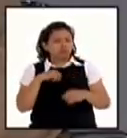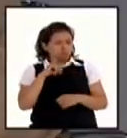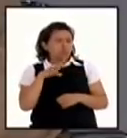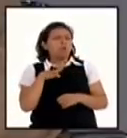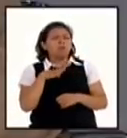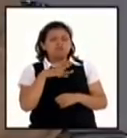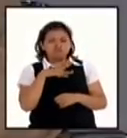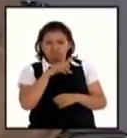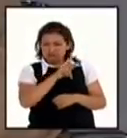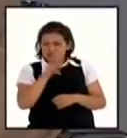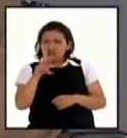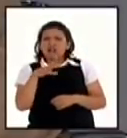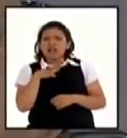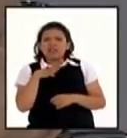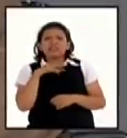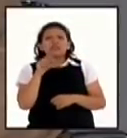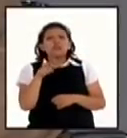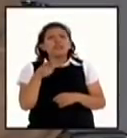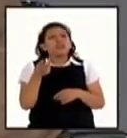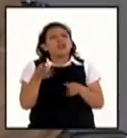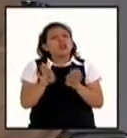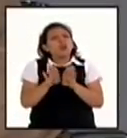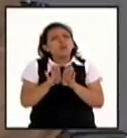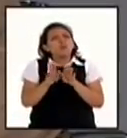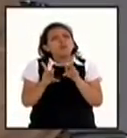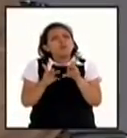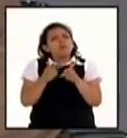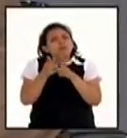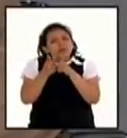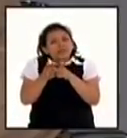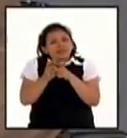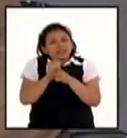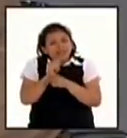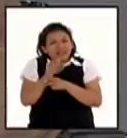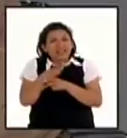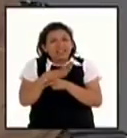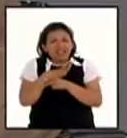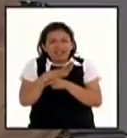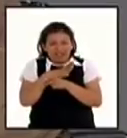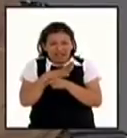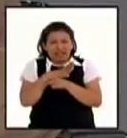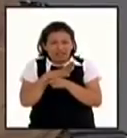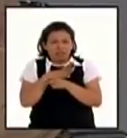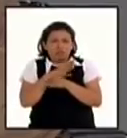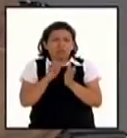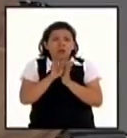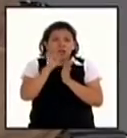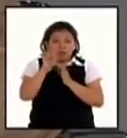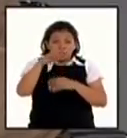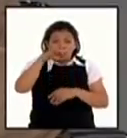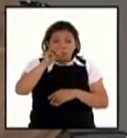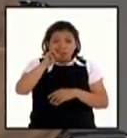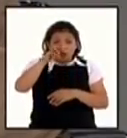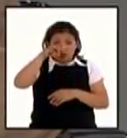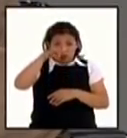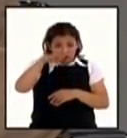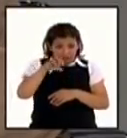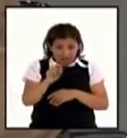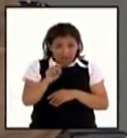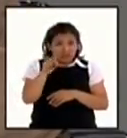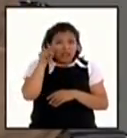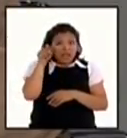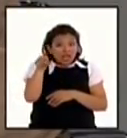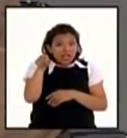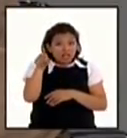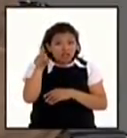veces la intolerancia se hace vía acuerdos municipales. Por ejemplo, los mormones no pudieron construir